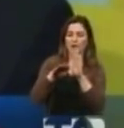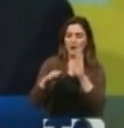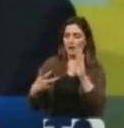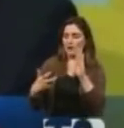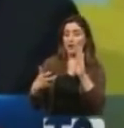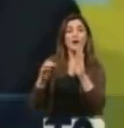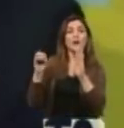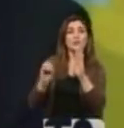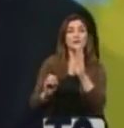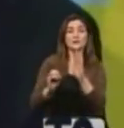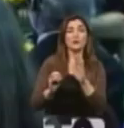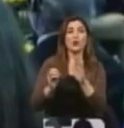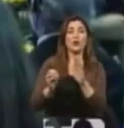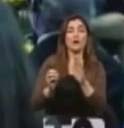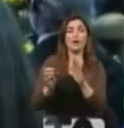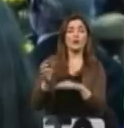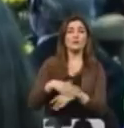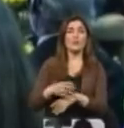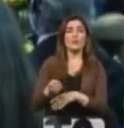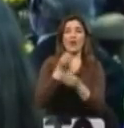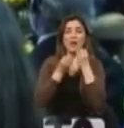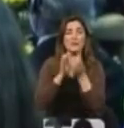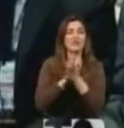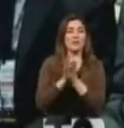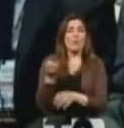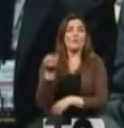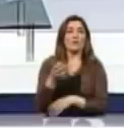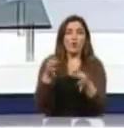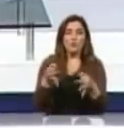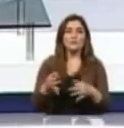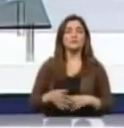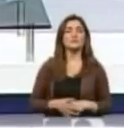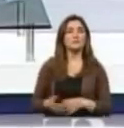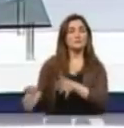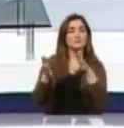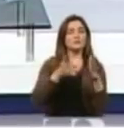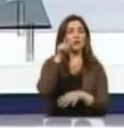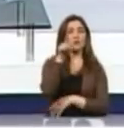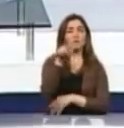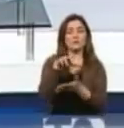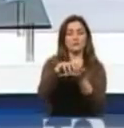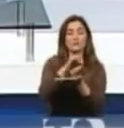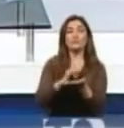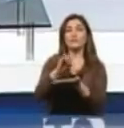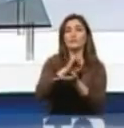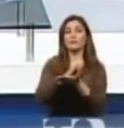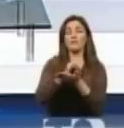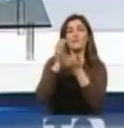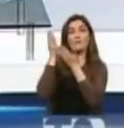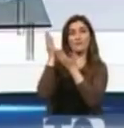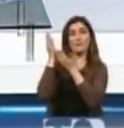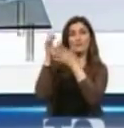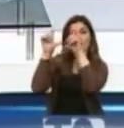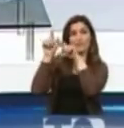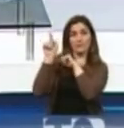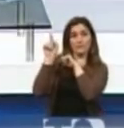crónica se cumpla. Ecuenca, Iván Rodríguez, 24 horas. El fiscal provincial de Imbabura, Jane Rea, es desde hoy